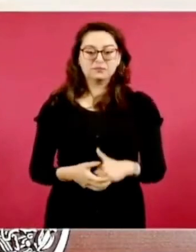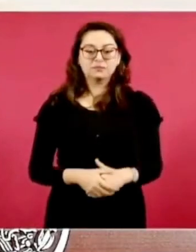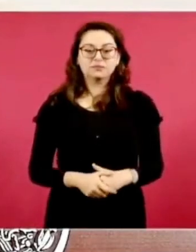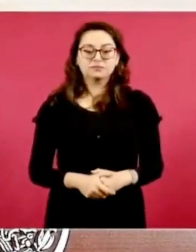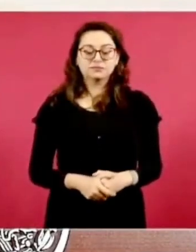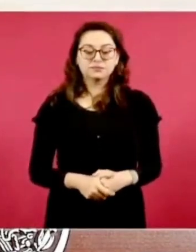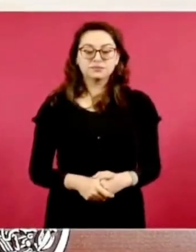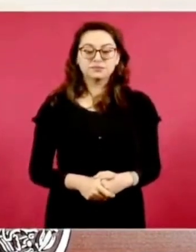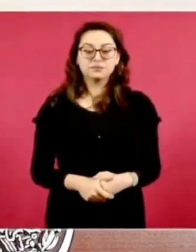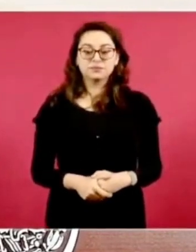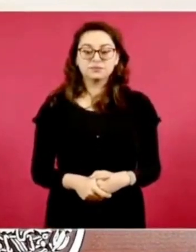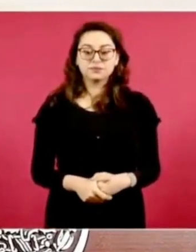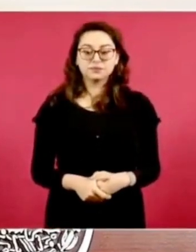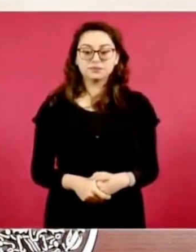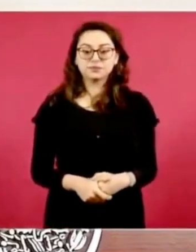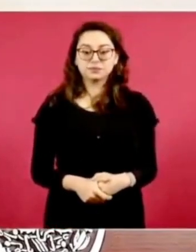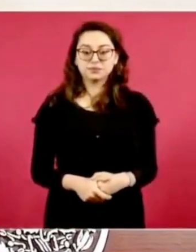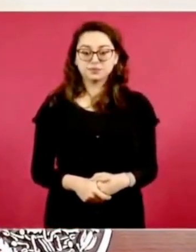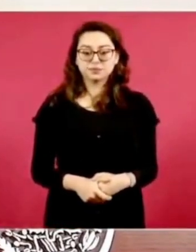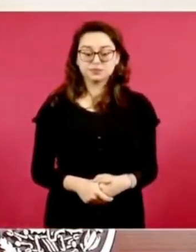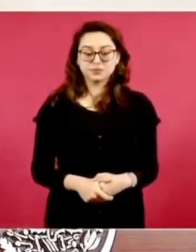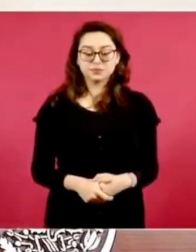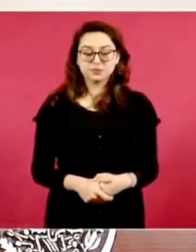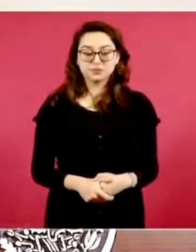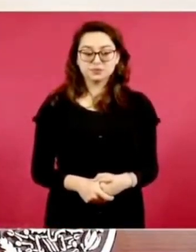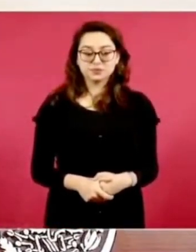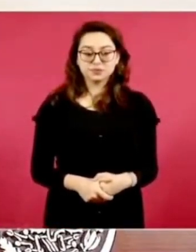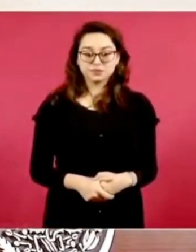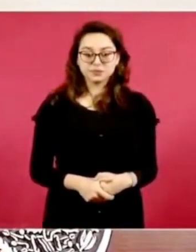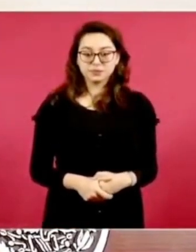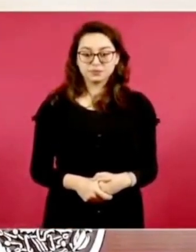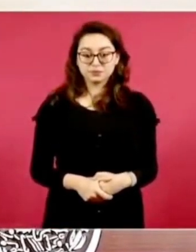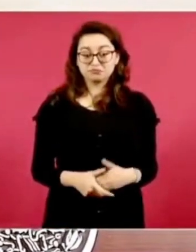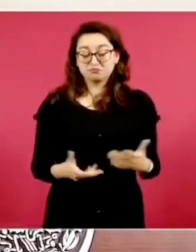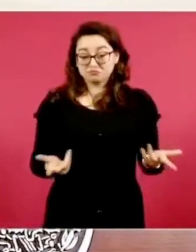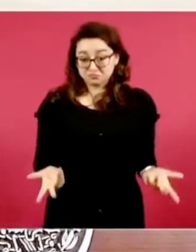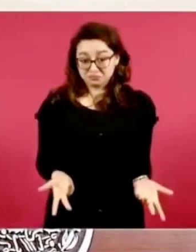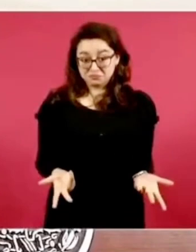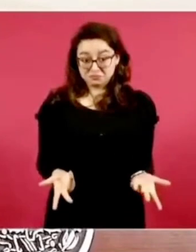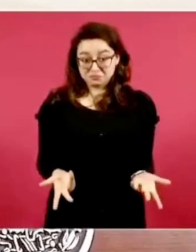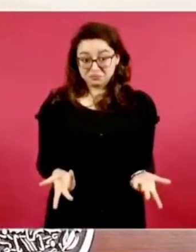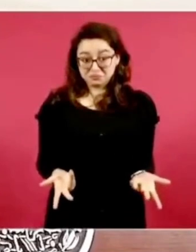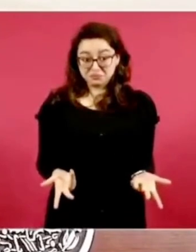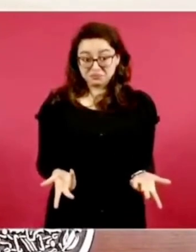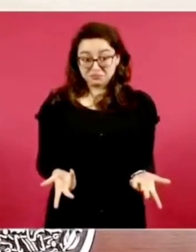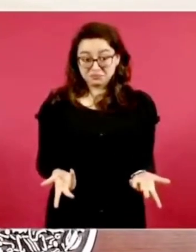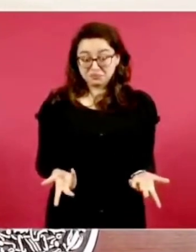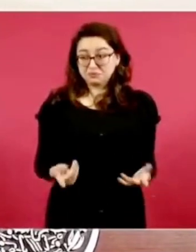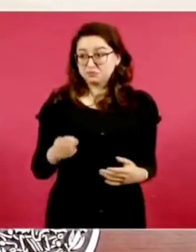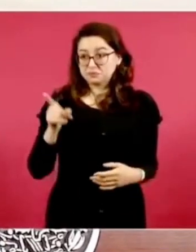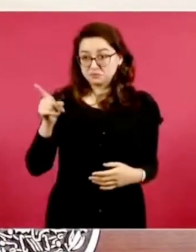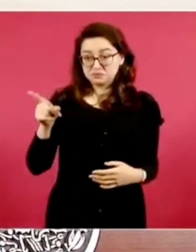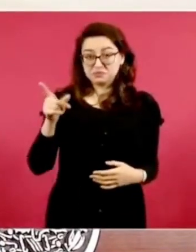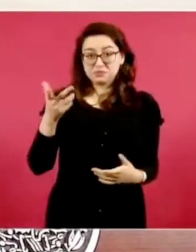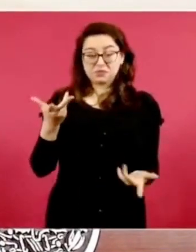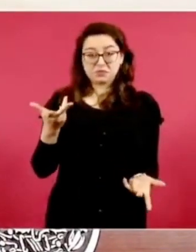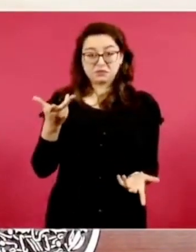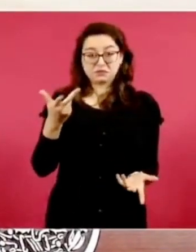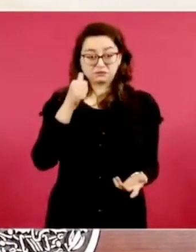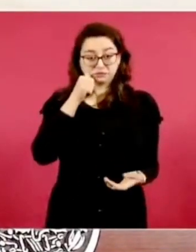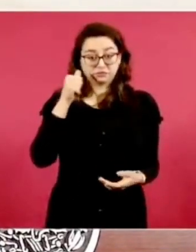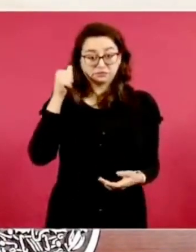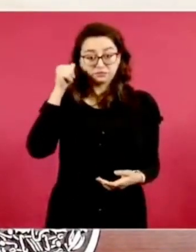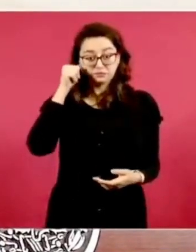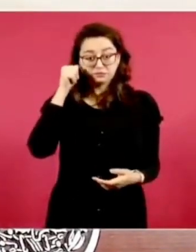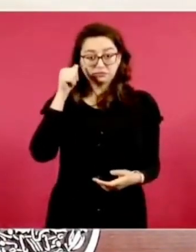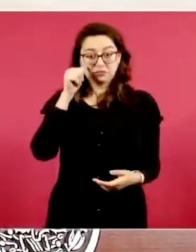Y lo mismo, ¿no? Hasta los asistentes a la marcha o a la concentración. ¿Por